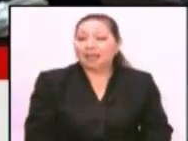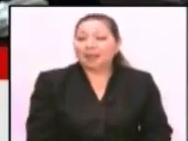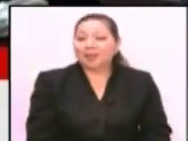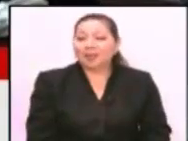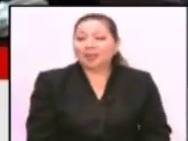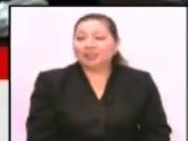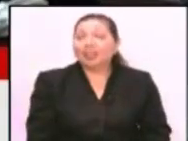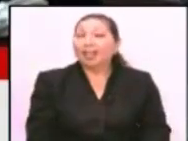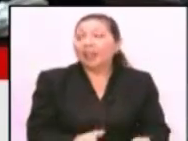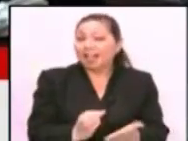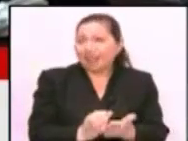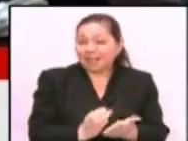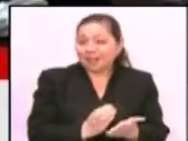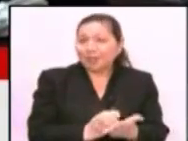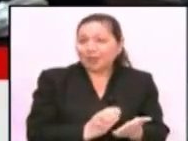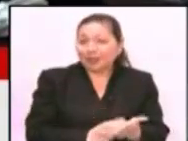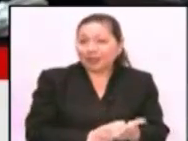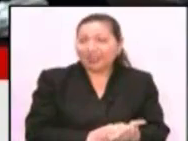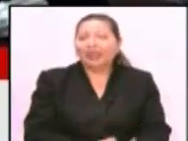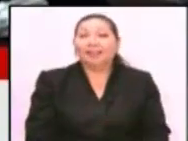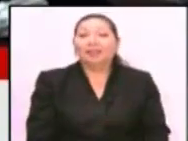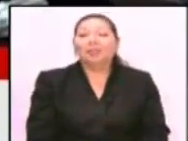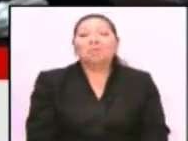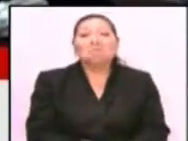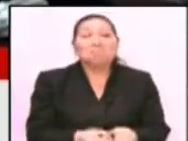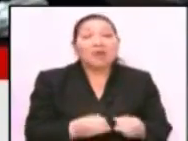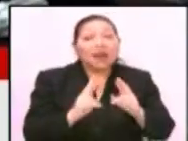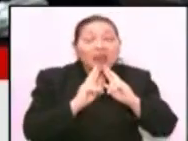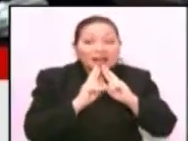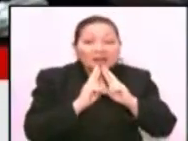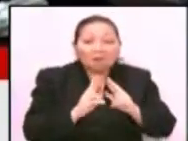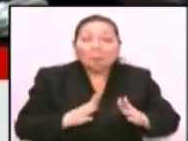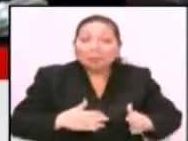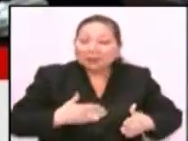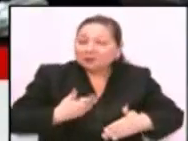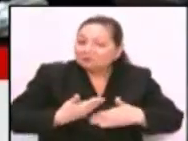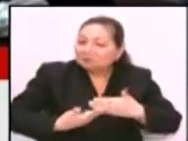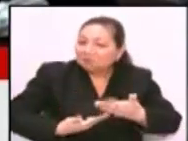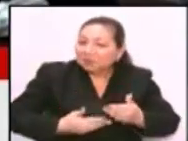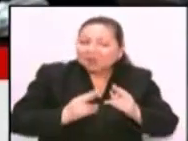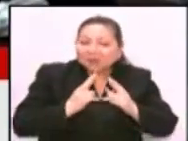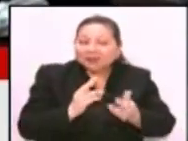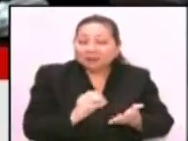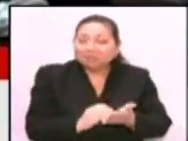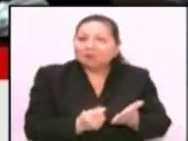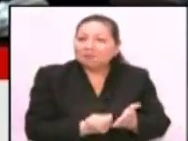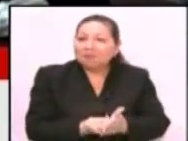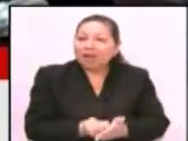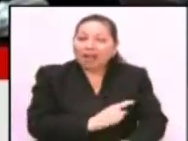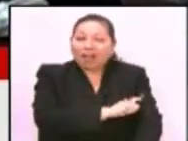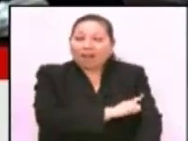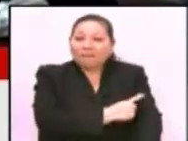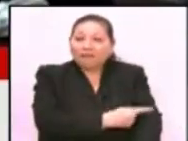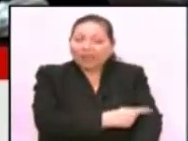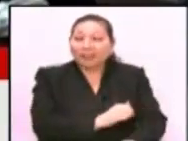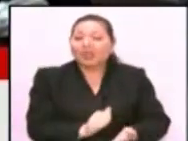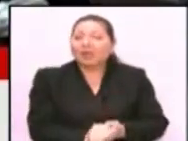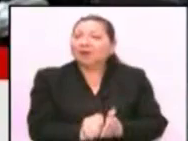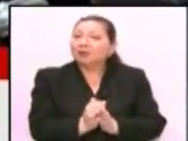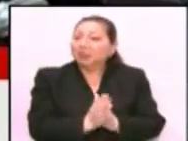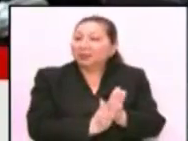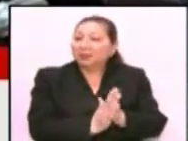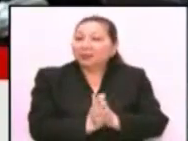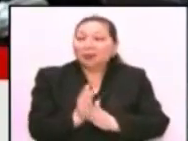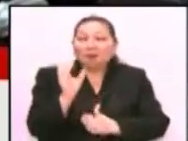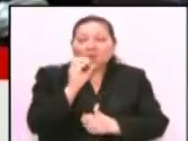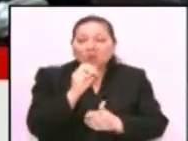ya el contrato está con base en resultados, entonces también se puede generar mecanismos de rendición de cuentas más fuertes, ¿no?, de los beneficiarios